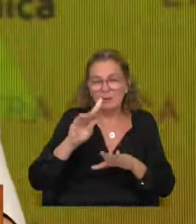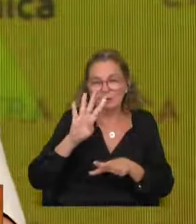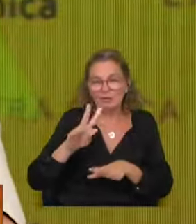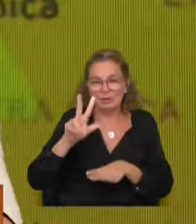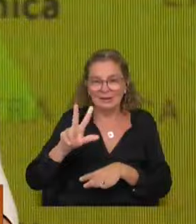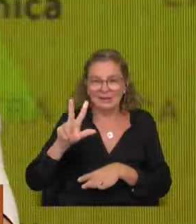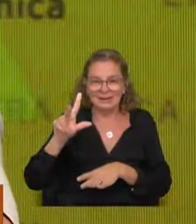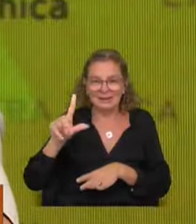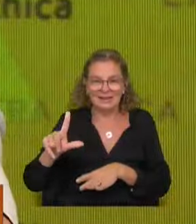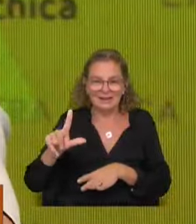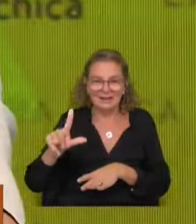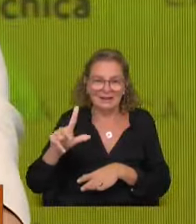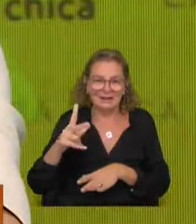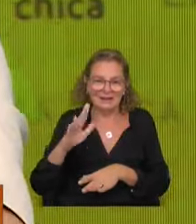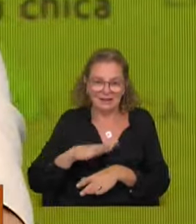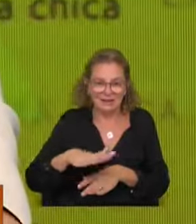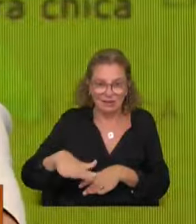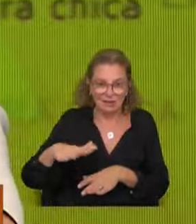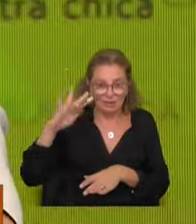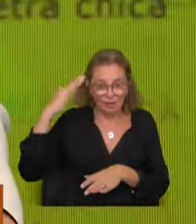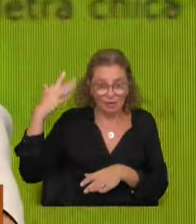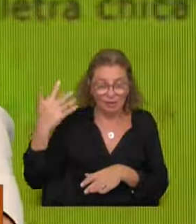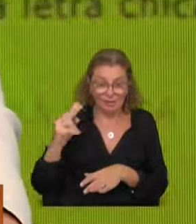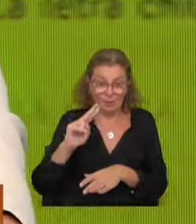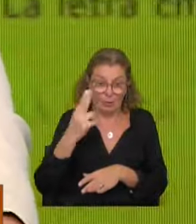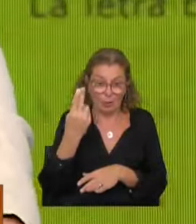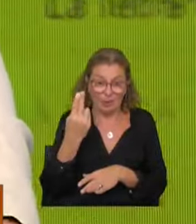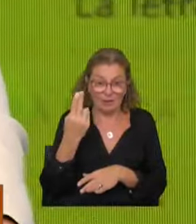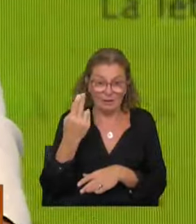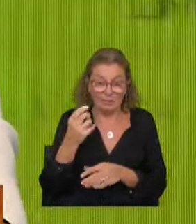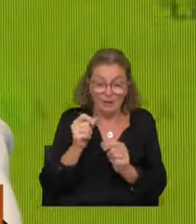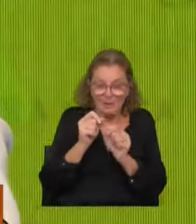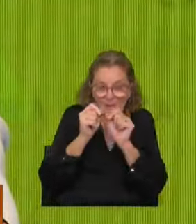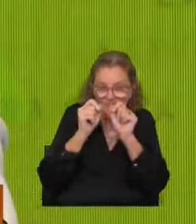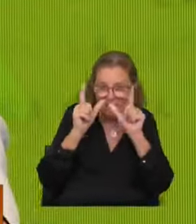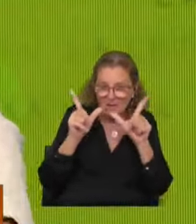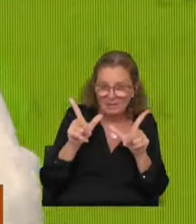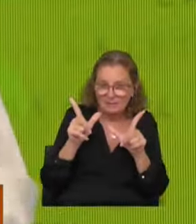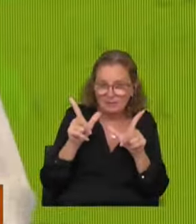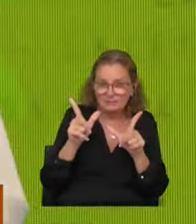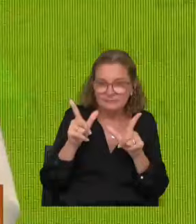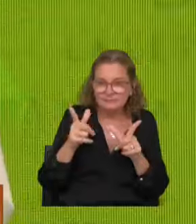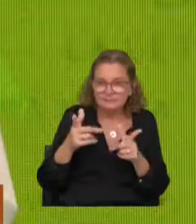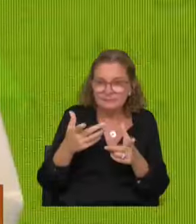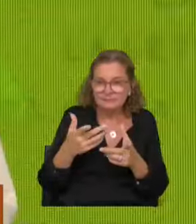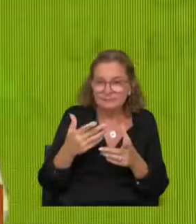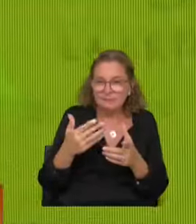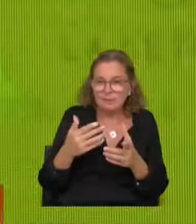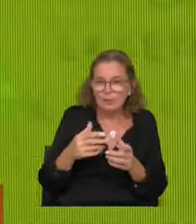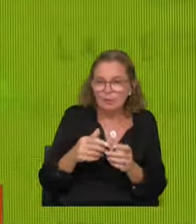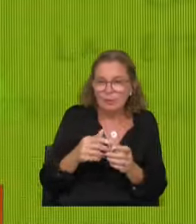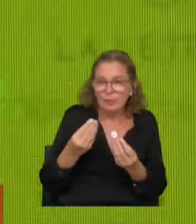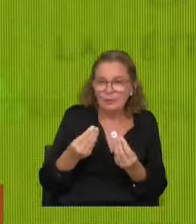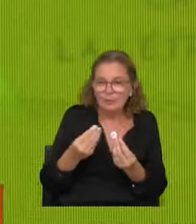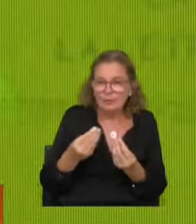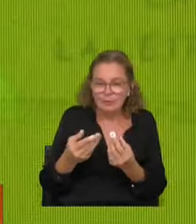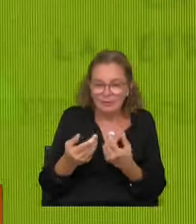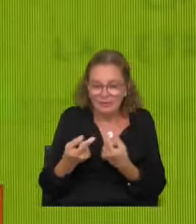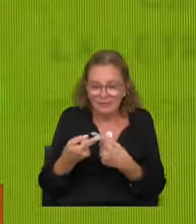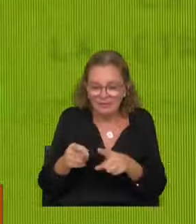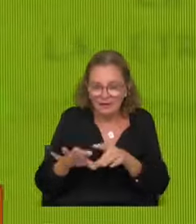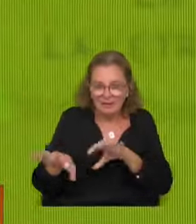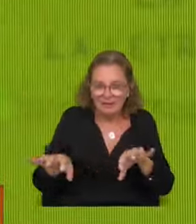casos de niñas niños adolescentes a nivel país y cuál es el impacto que cuando se separan Cuáles son los diferentes